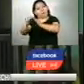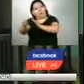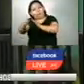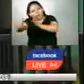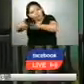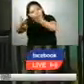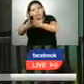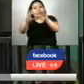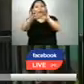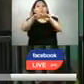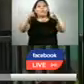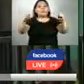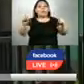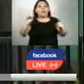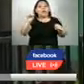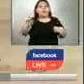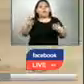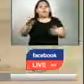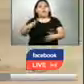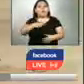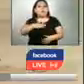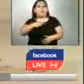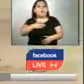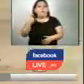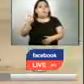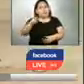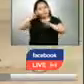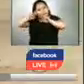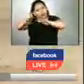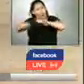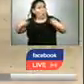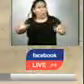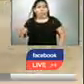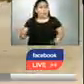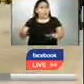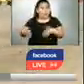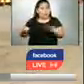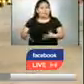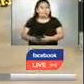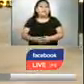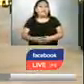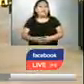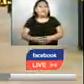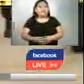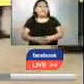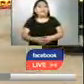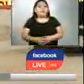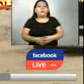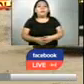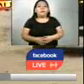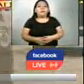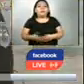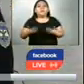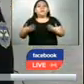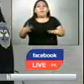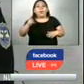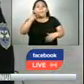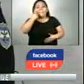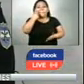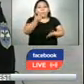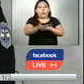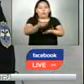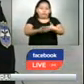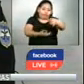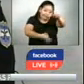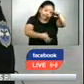en Cojutepeque, donde por el momento aún no se han localizado cuerpos. Se ha estado desarrollando actos de comprobación